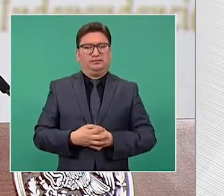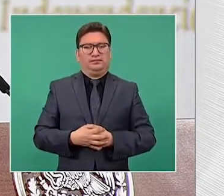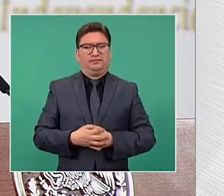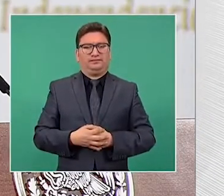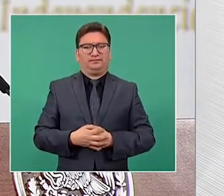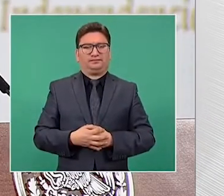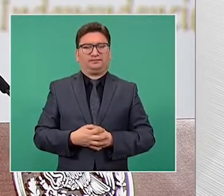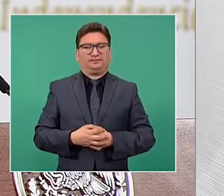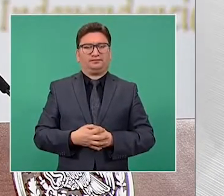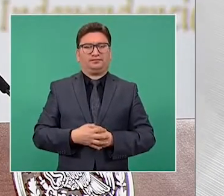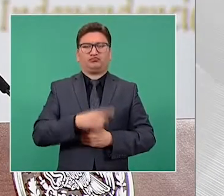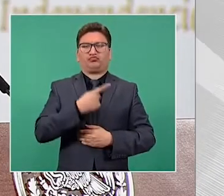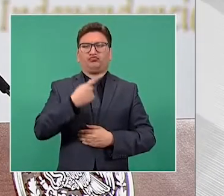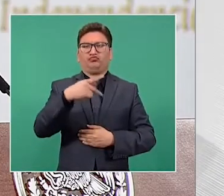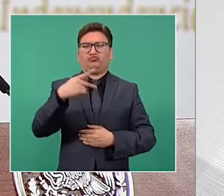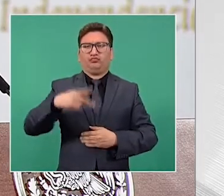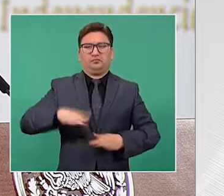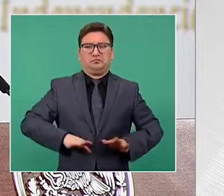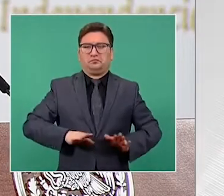muy